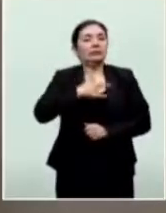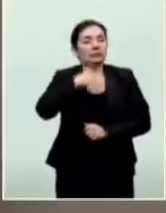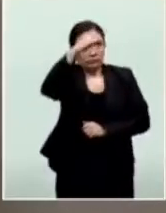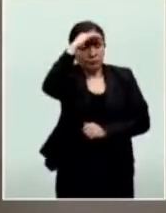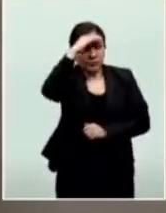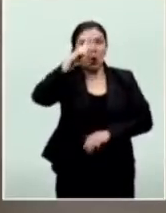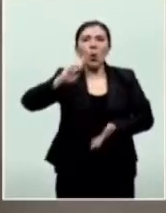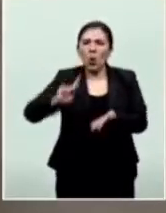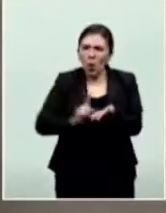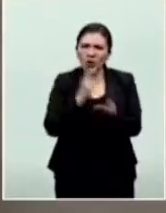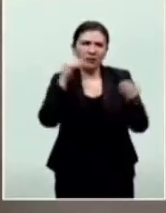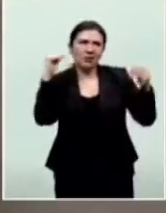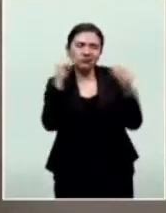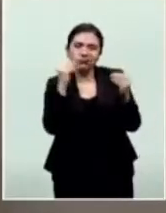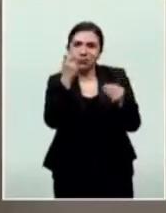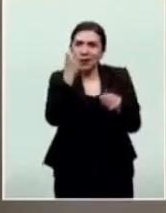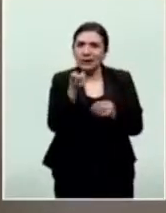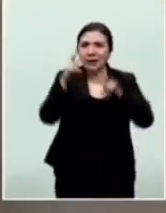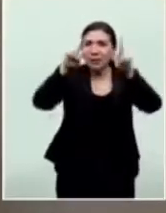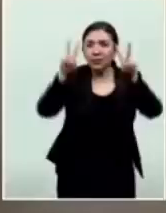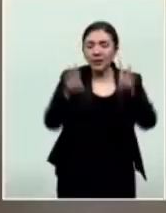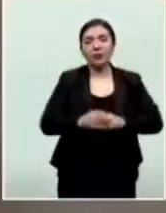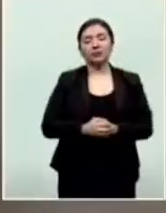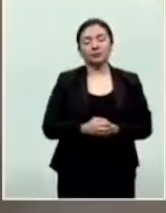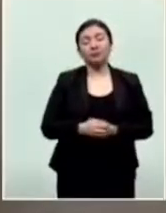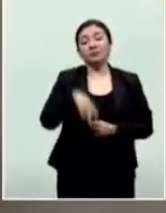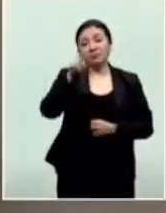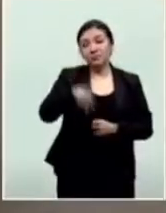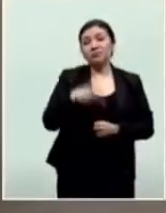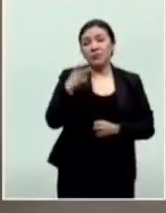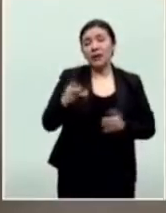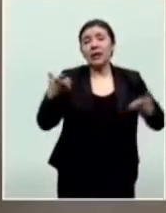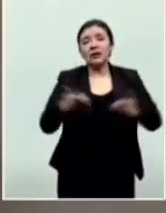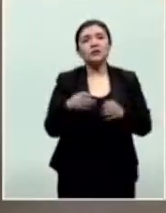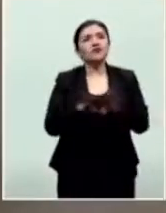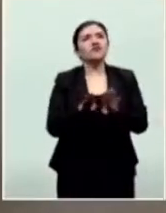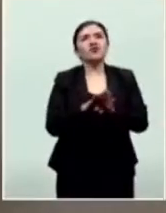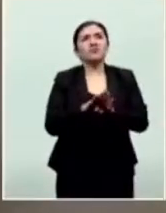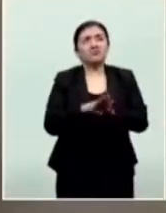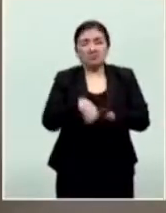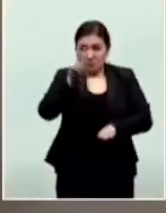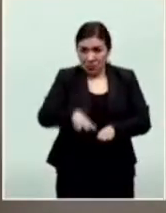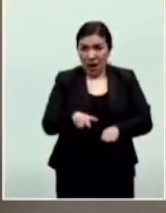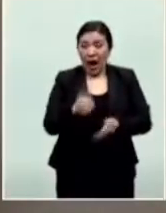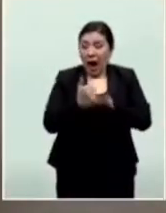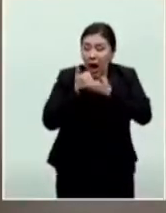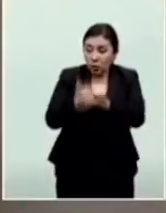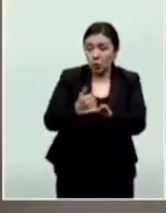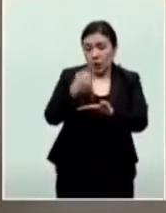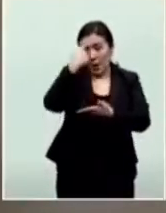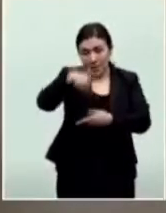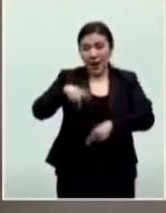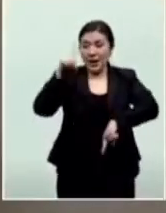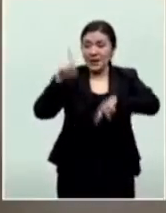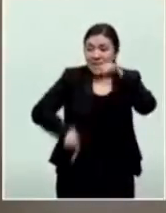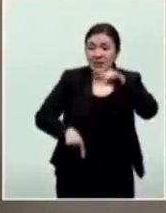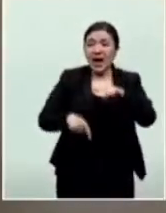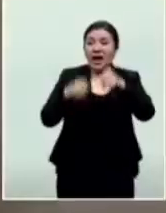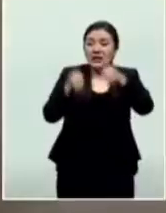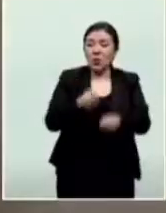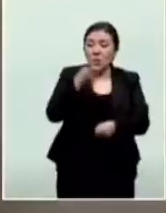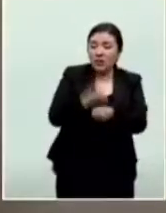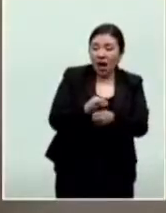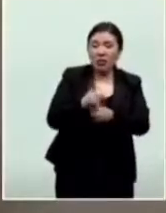replantearnos esta figura que me parece que aporta muy poco al combate contra la